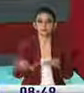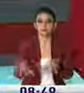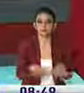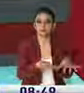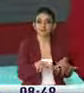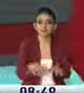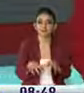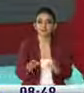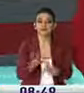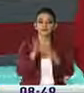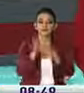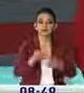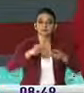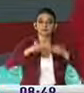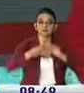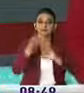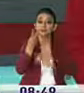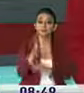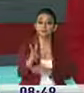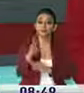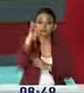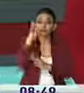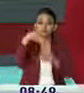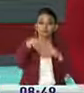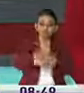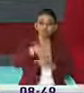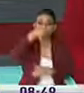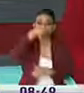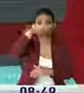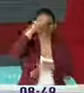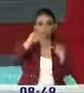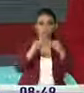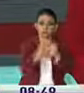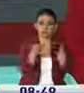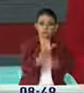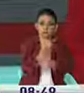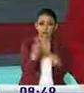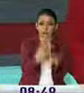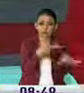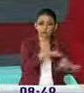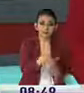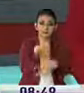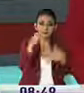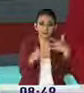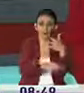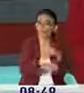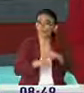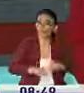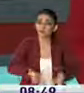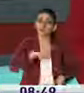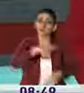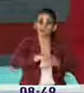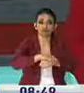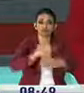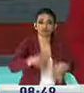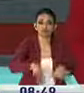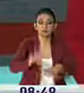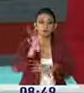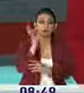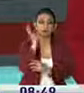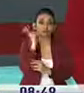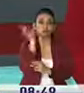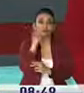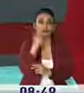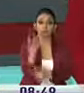Fortaleza 16 se efectuó en Santo Domingo, desarticulando una presunta organización delictiva dedicada a cometer varios ilícitos. Cuatro mujeres y